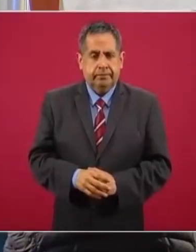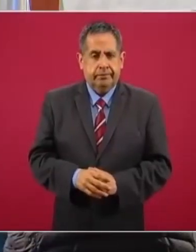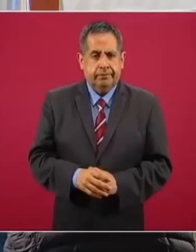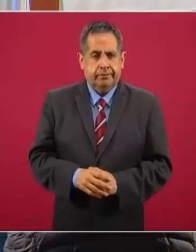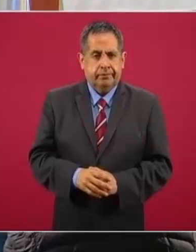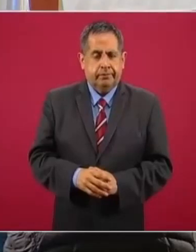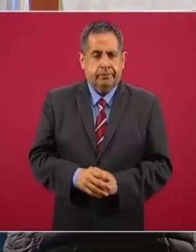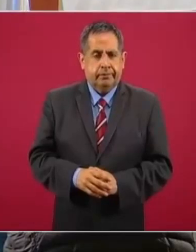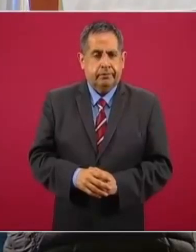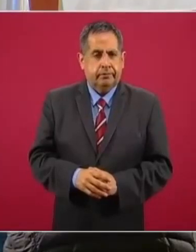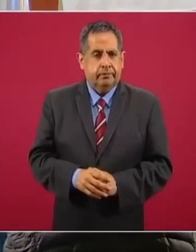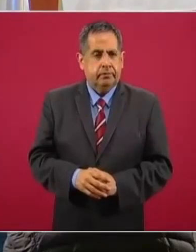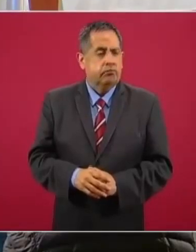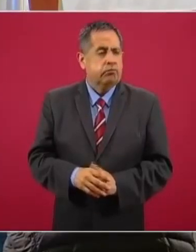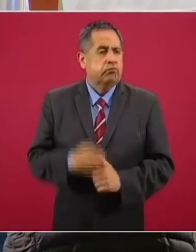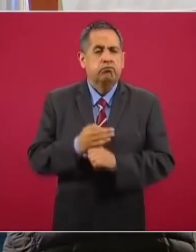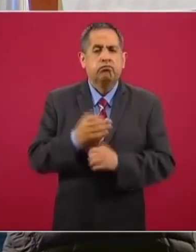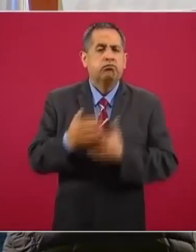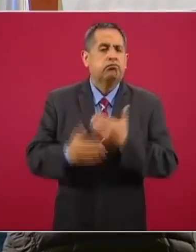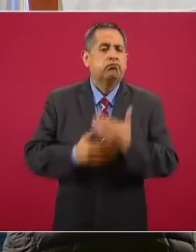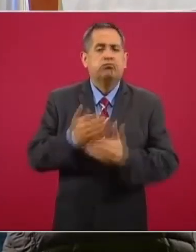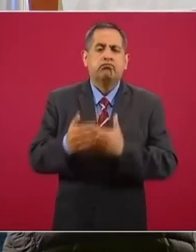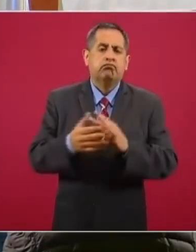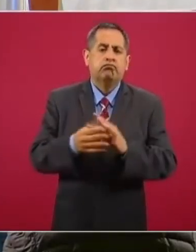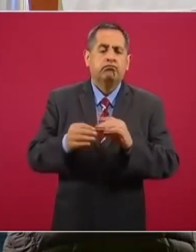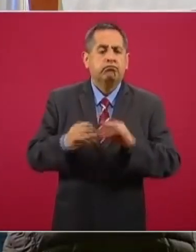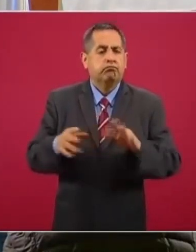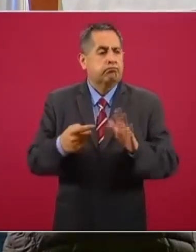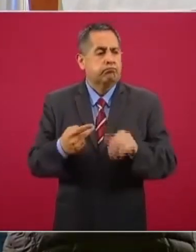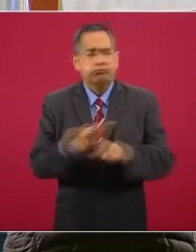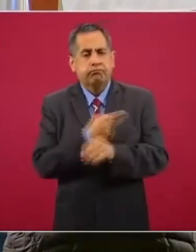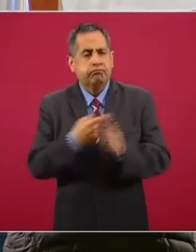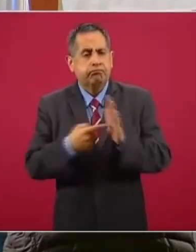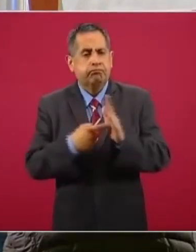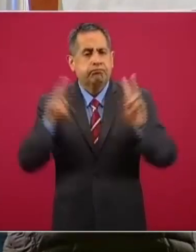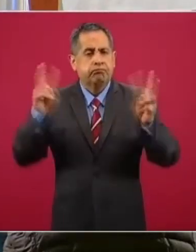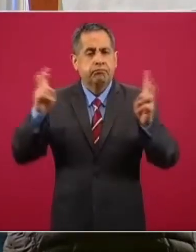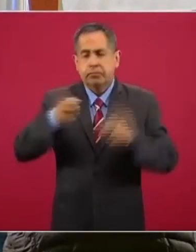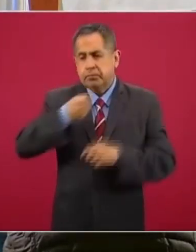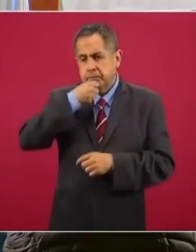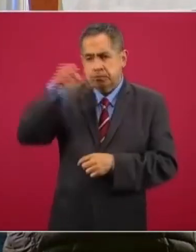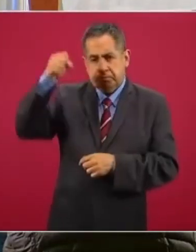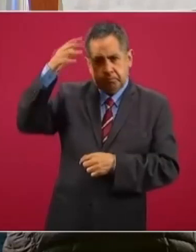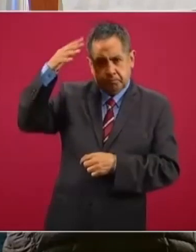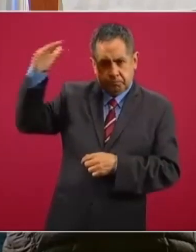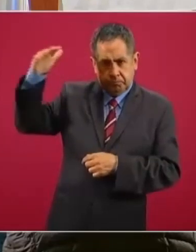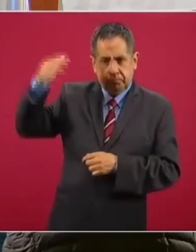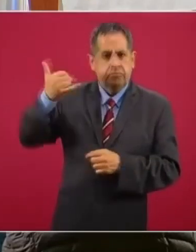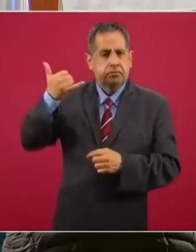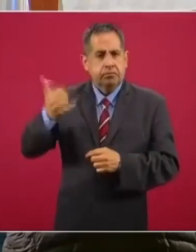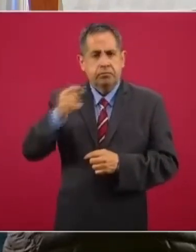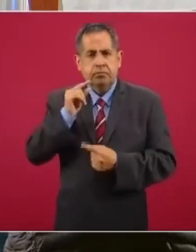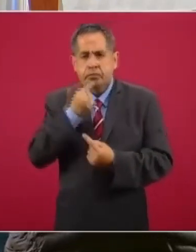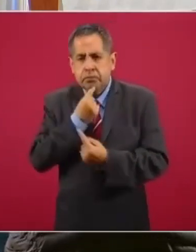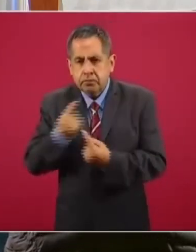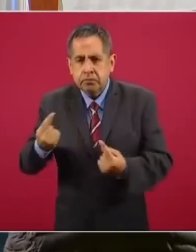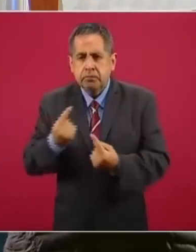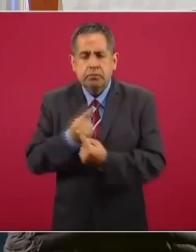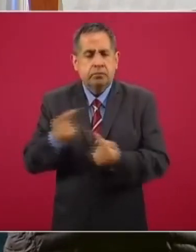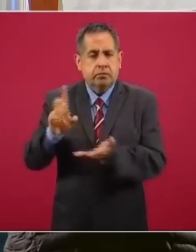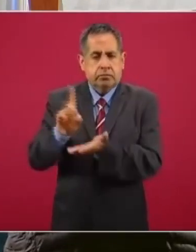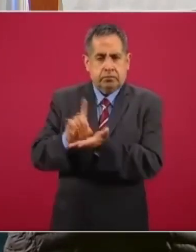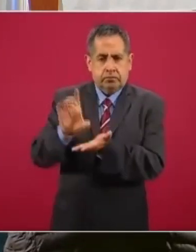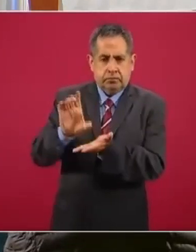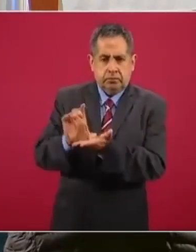Vamos a presentar los avances de cómo vamos en el programa de adulto mayor y personas, niñas y niños con